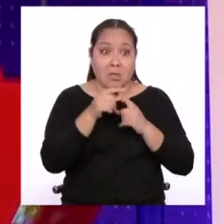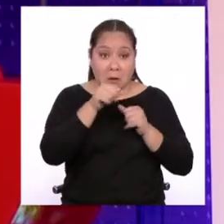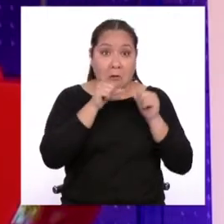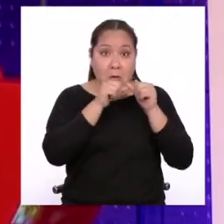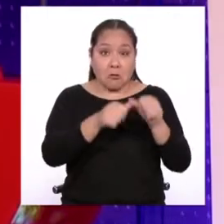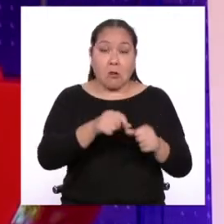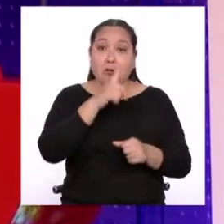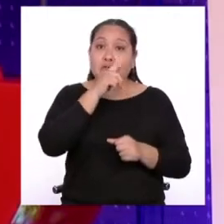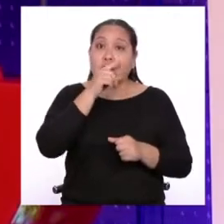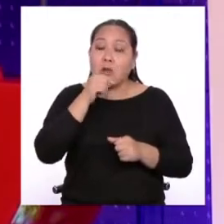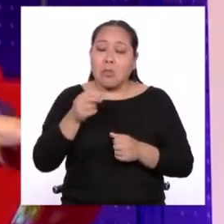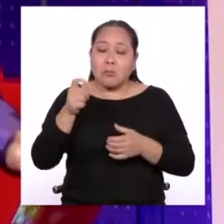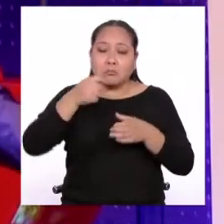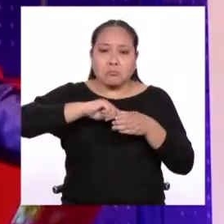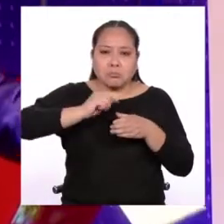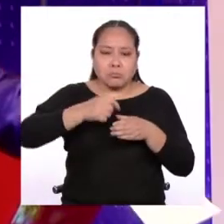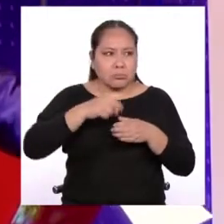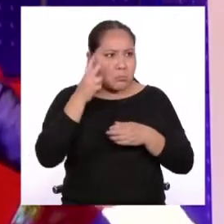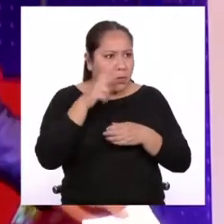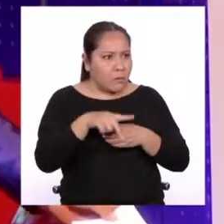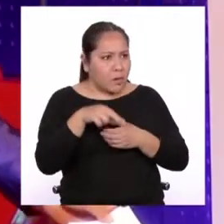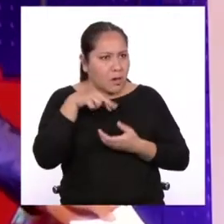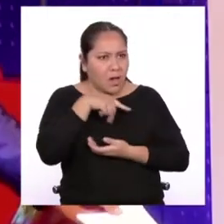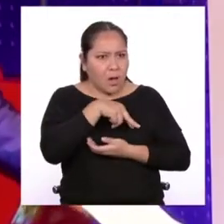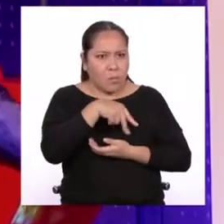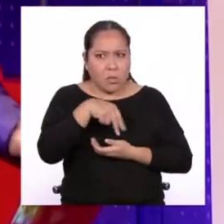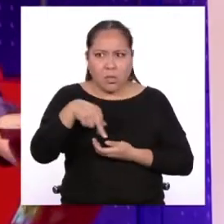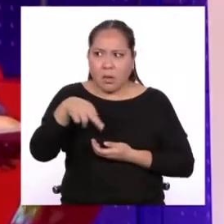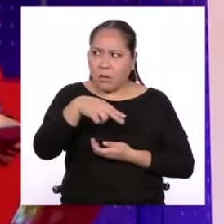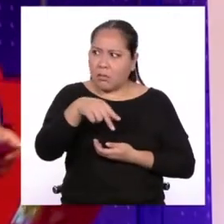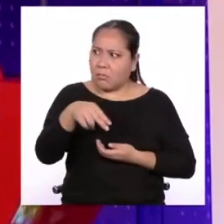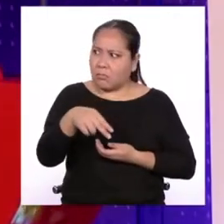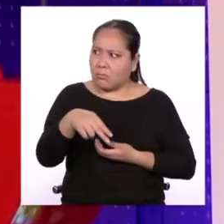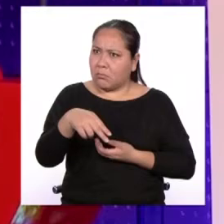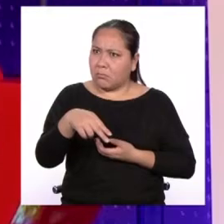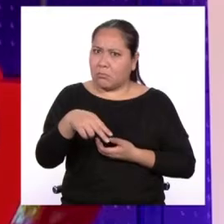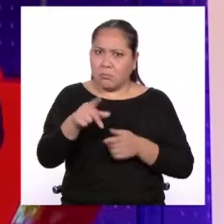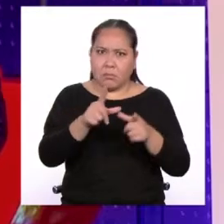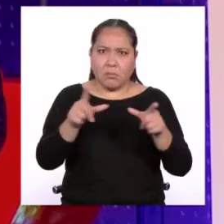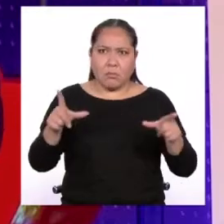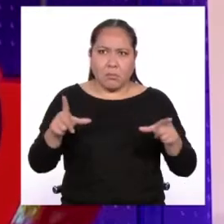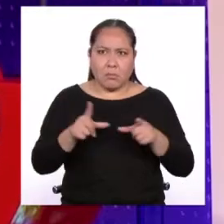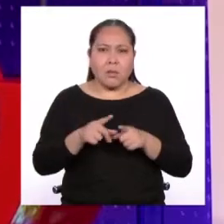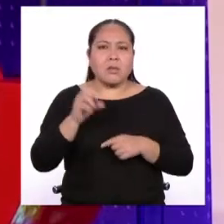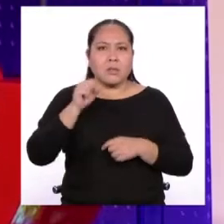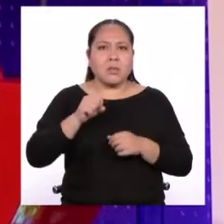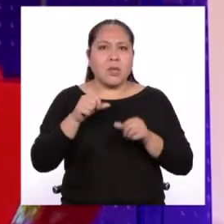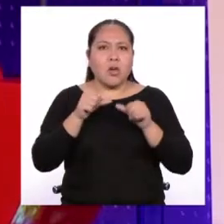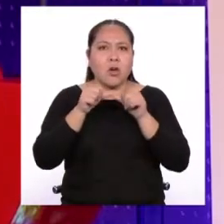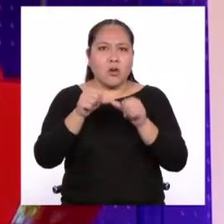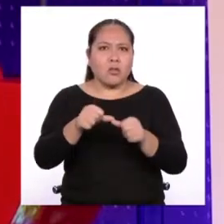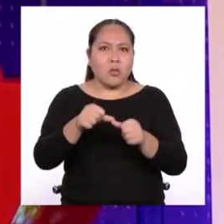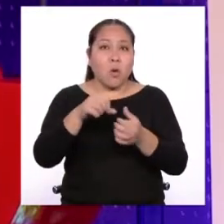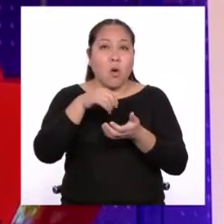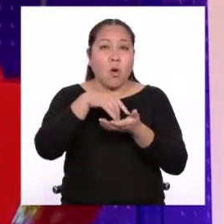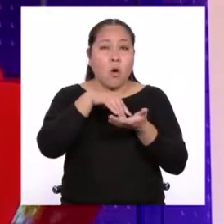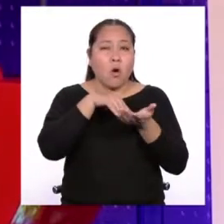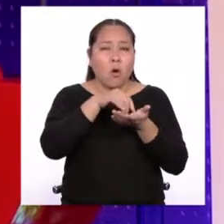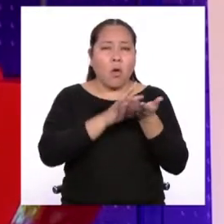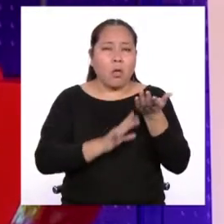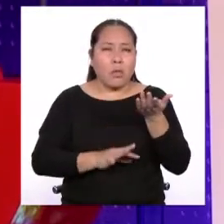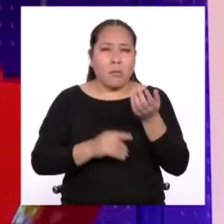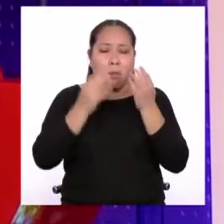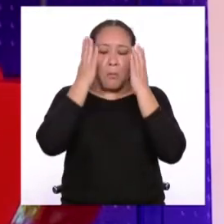la cocoa, la vi caminando en la Plaza de Armas. Claro, seguía con anemia porque estaba pálida, pero